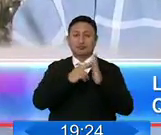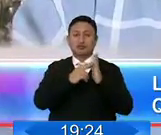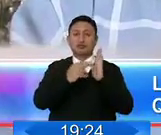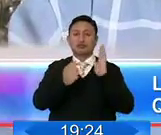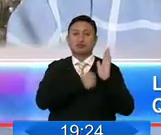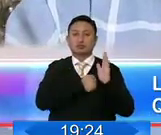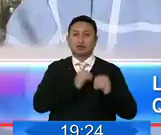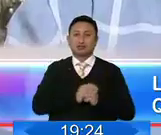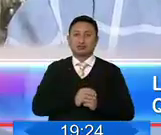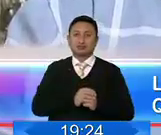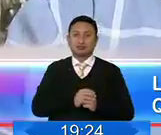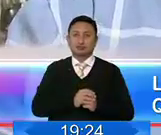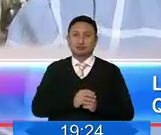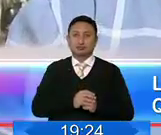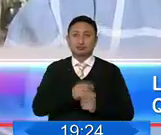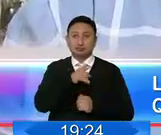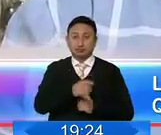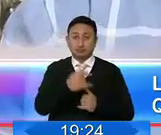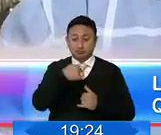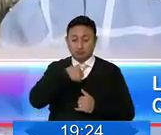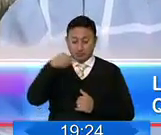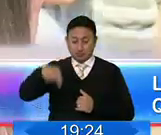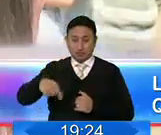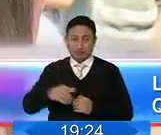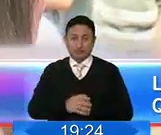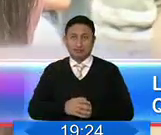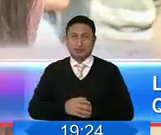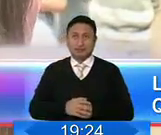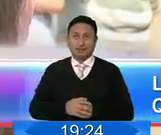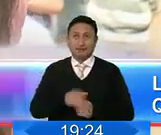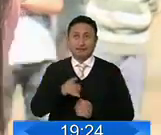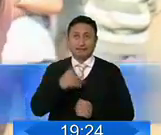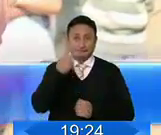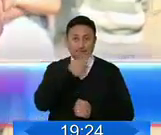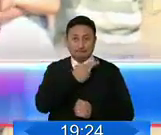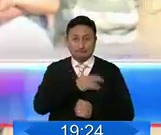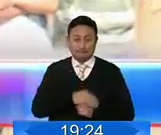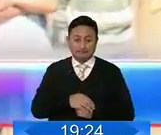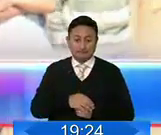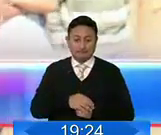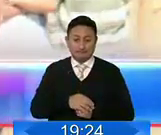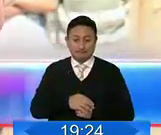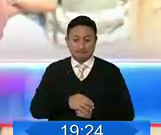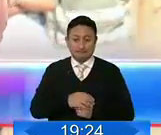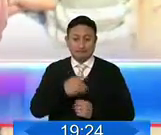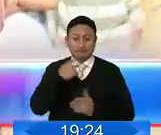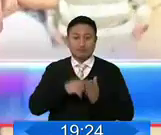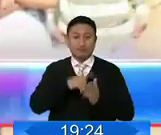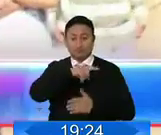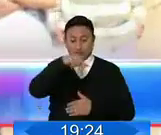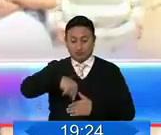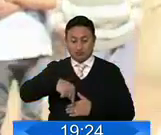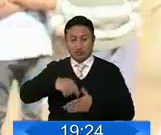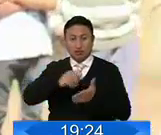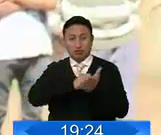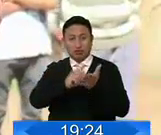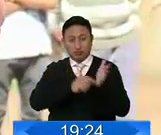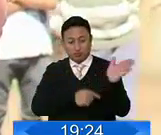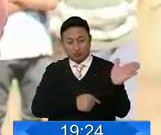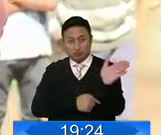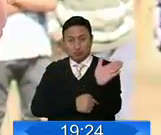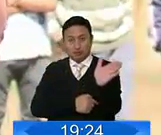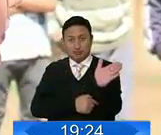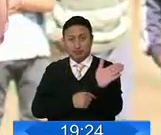y estar en posesión eso es lo que hemos hecho nosotros después falso porque aquí aquí tenemos y yo tengo aquí la escritura nosotros la